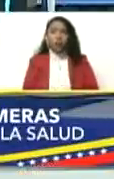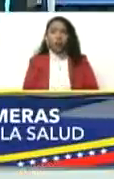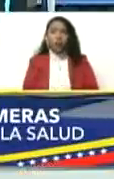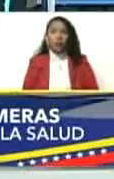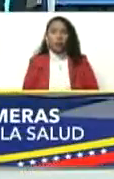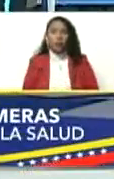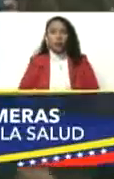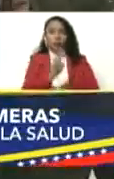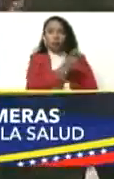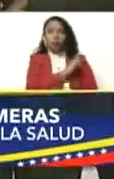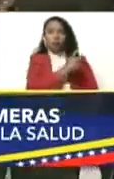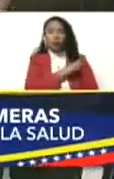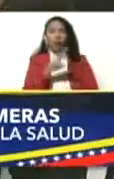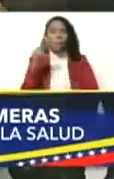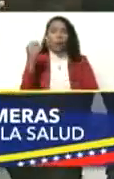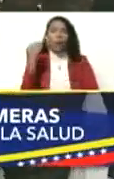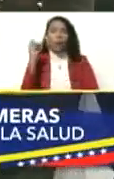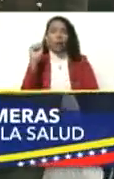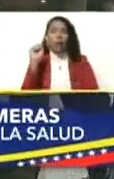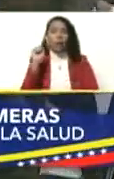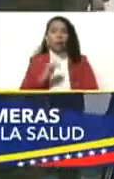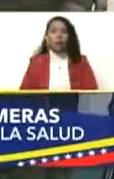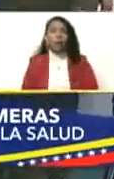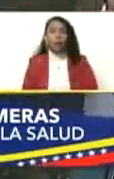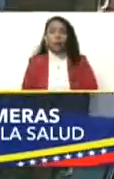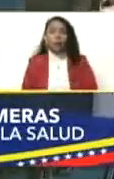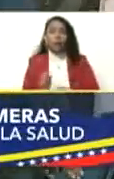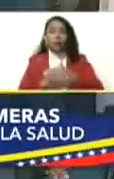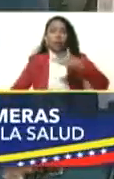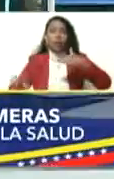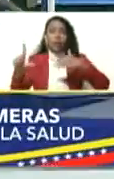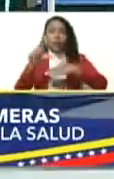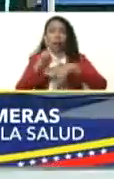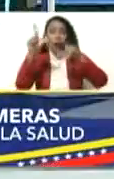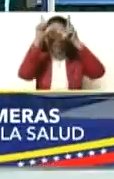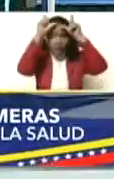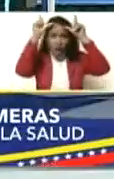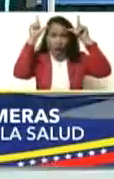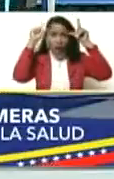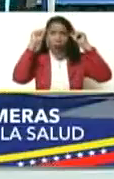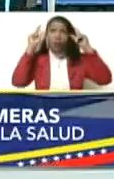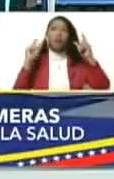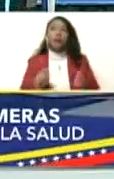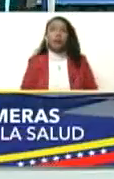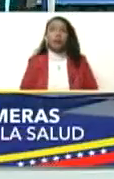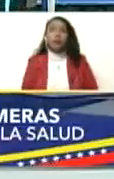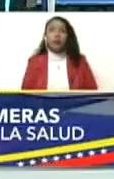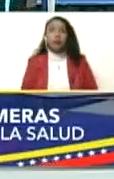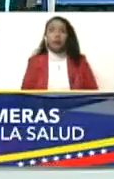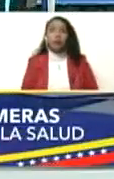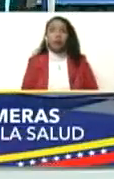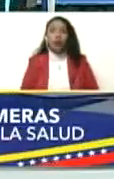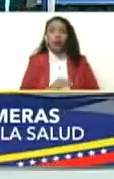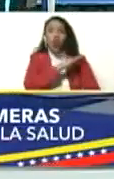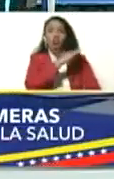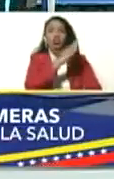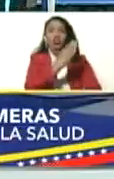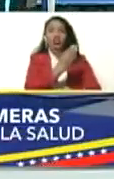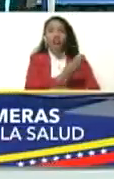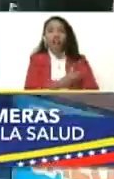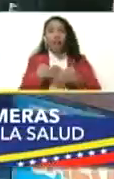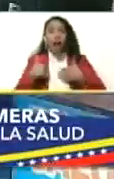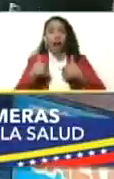Teniente María Alejandra Matos de Carreño, licenciada en enfermería. El fortalecimiento de la salud del